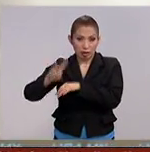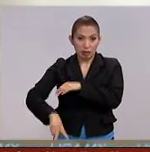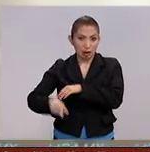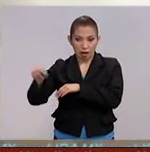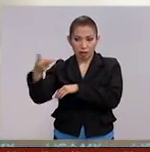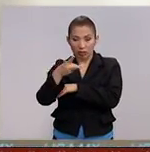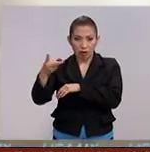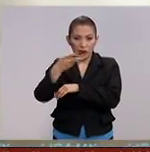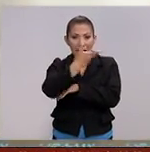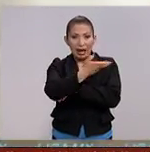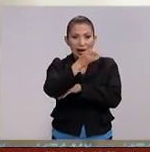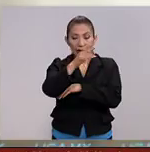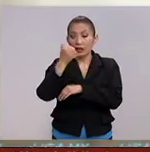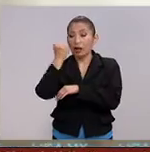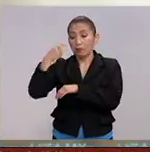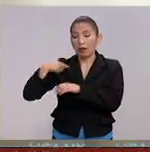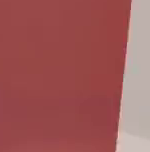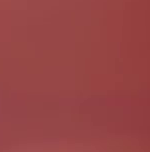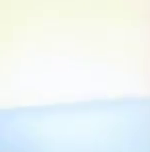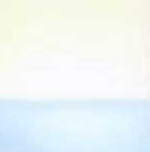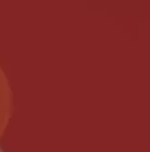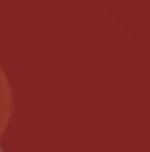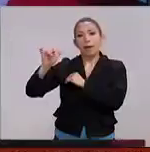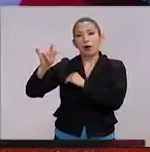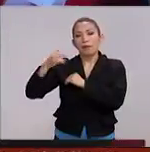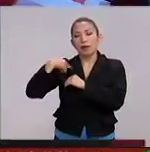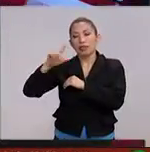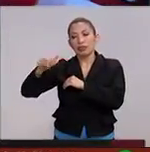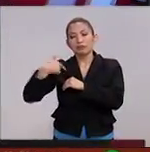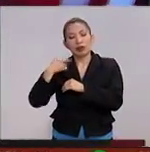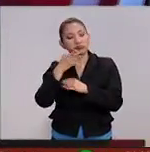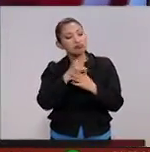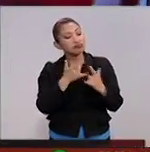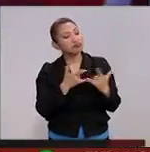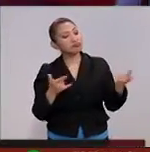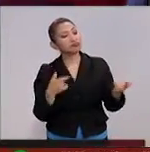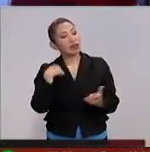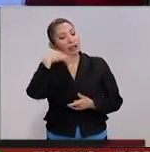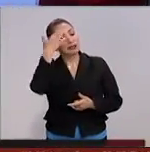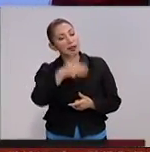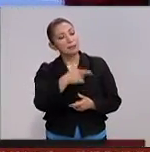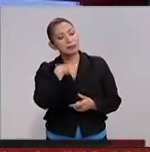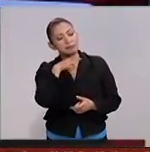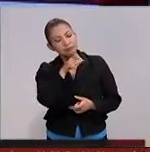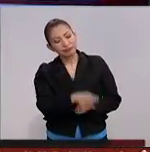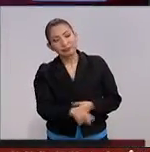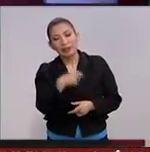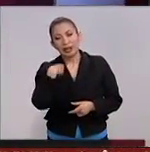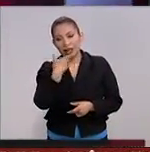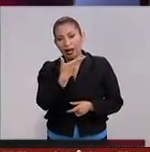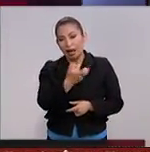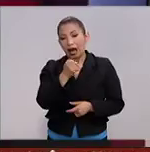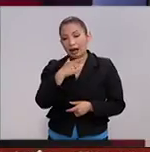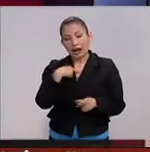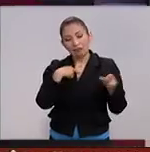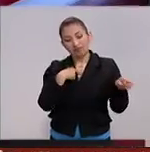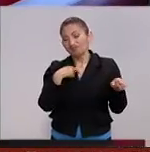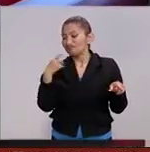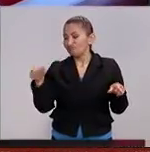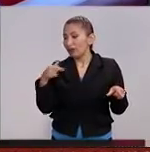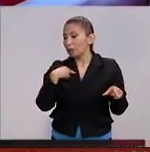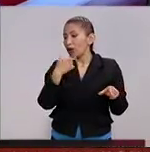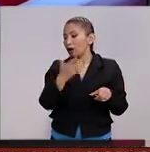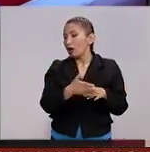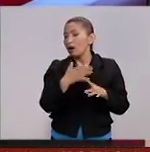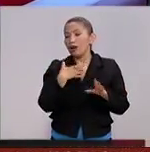hecho miguel herrera es alumno de la volpe y la volpe viene a contar la historia que él sabe perfectamente miguel herrera haciendo referencia a miguel herrera que